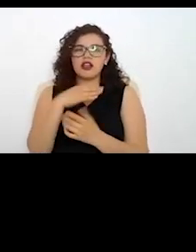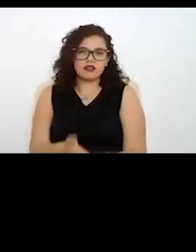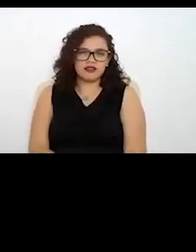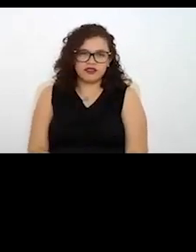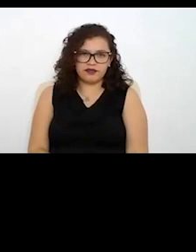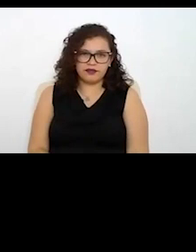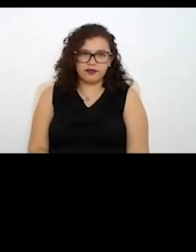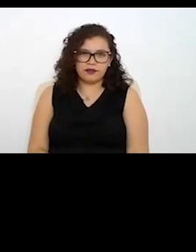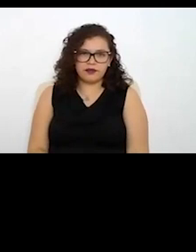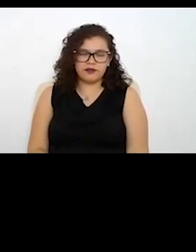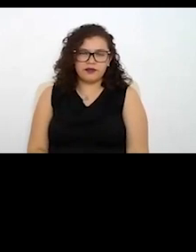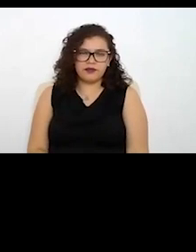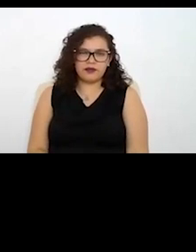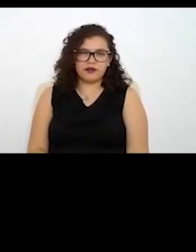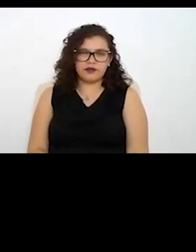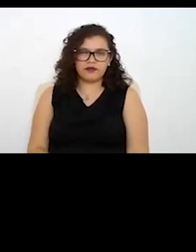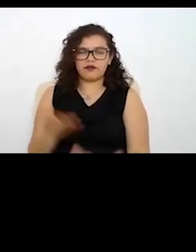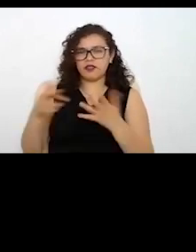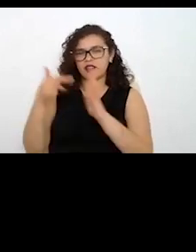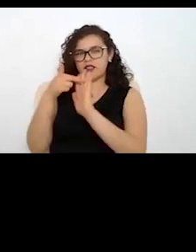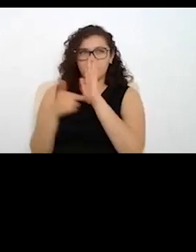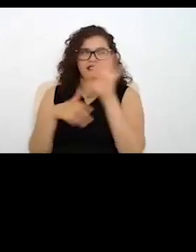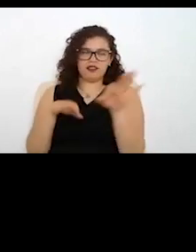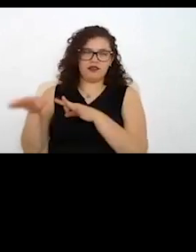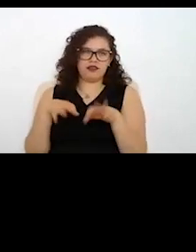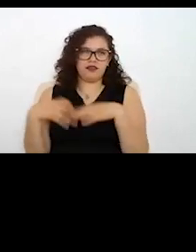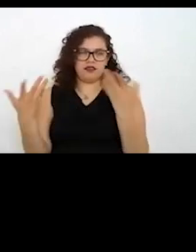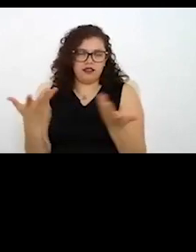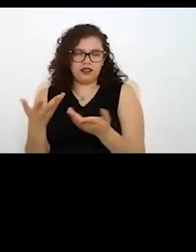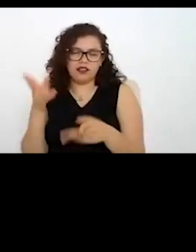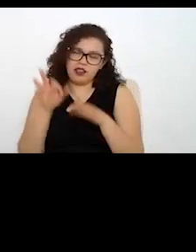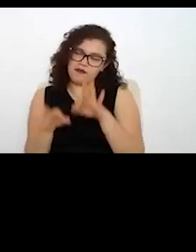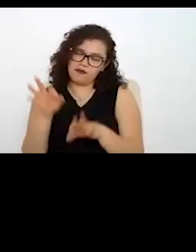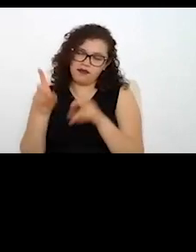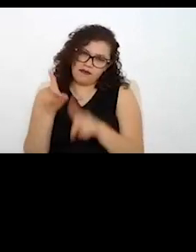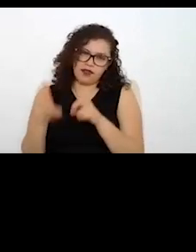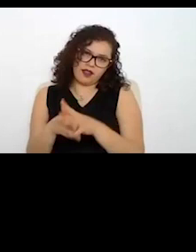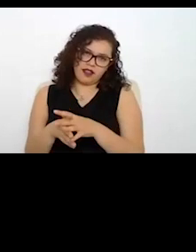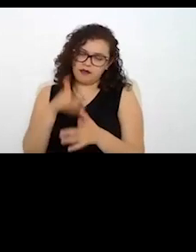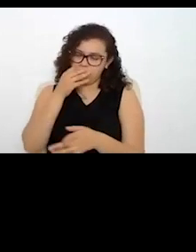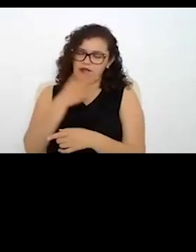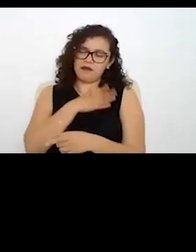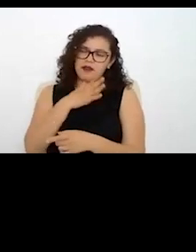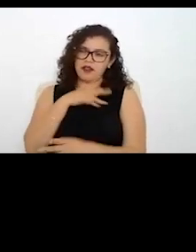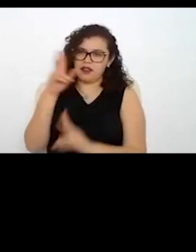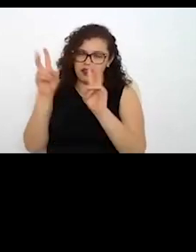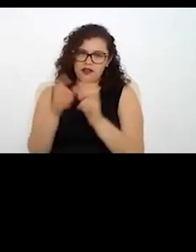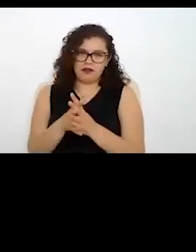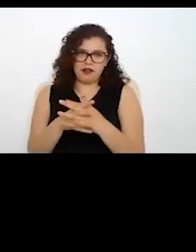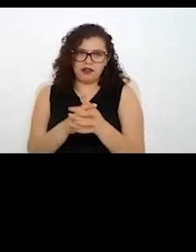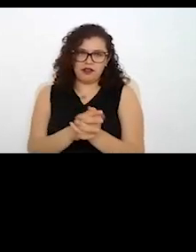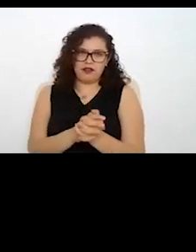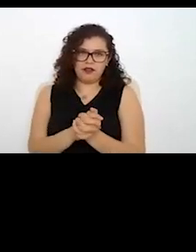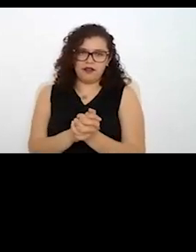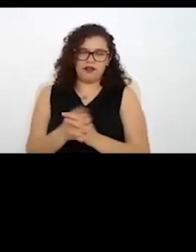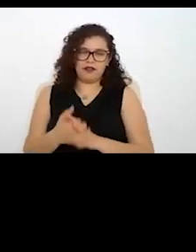Bueno, eso va a depender de si tenemos o no tenemos un reglamento interior de trabajo que nos notifique respecto a los retardos, que es